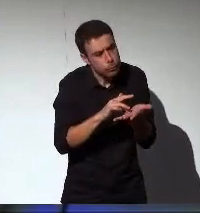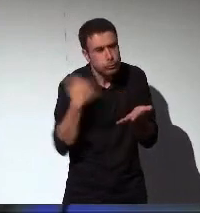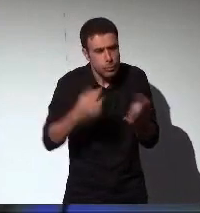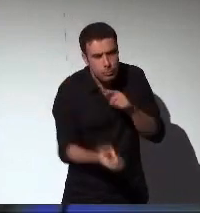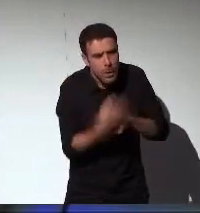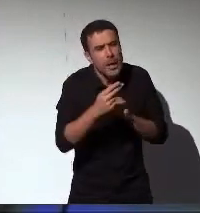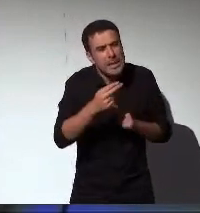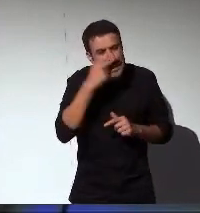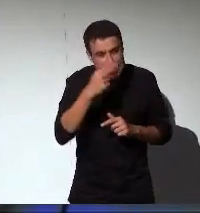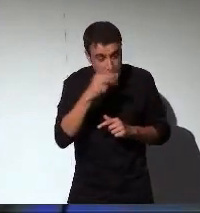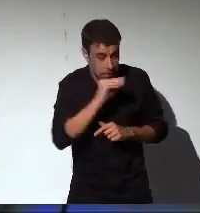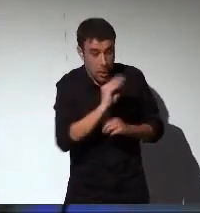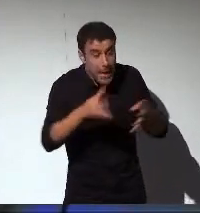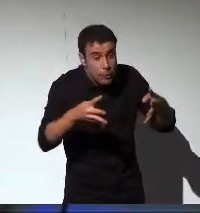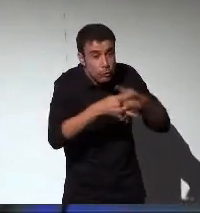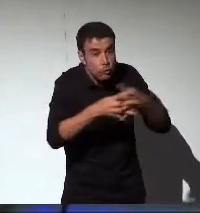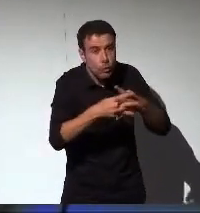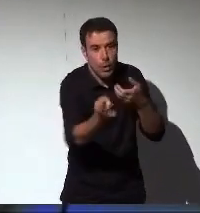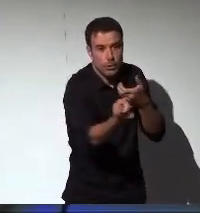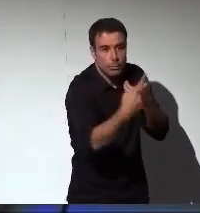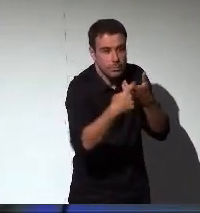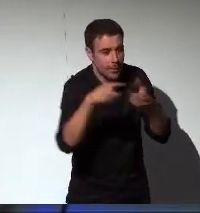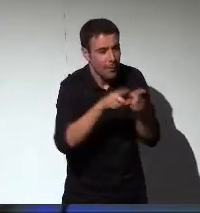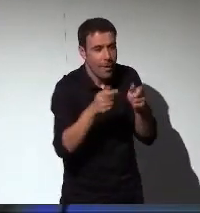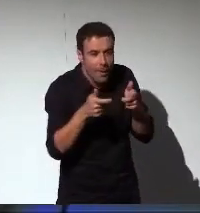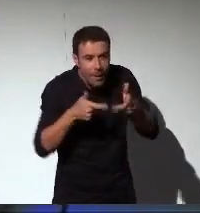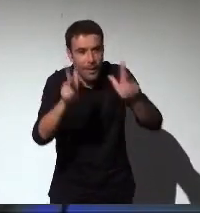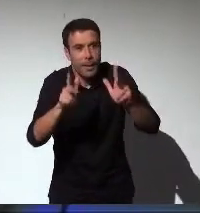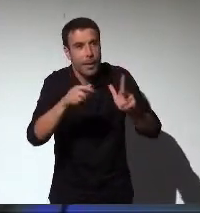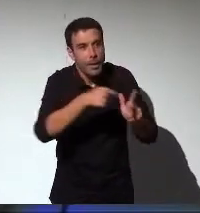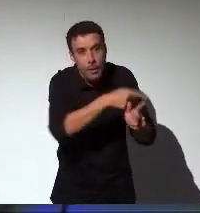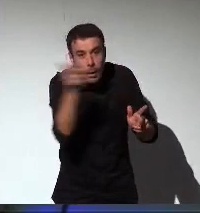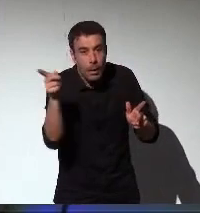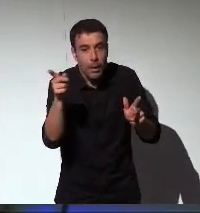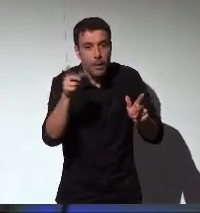interesante, una estructura participativa que permite la participación de